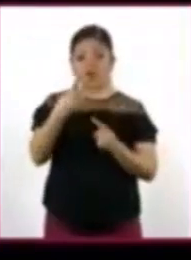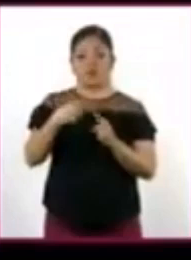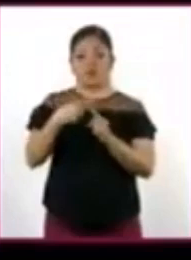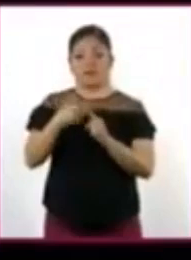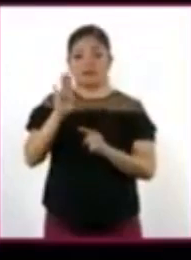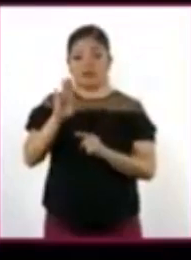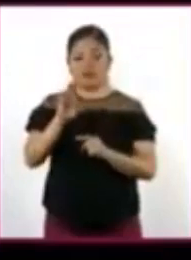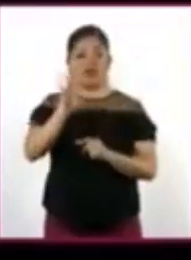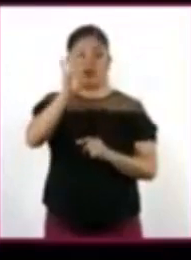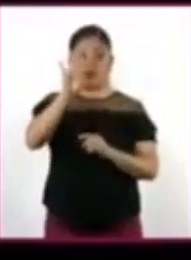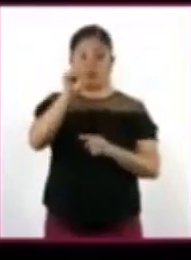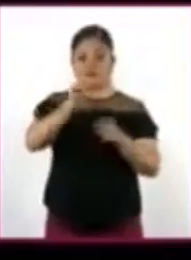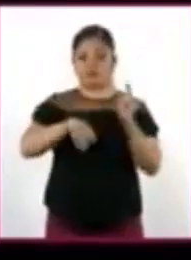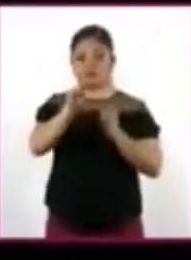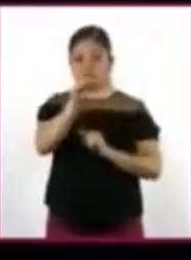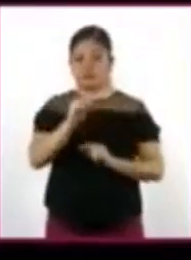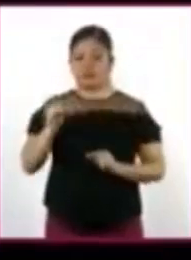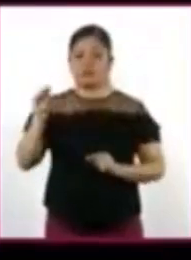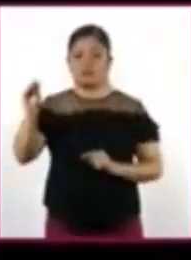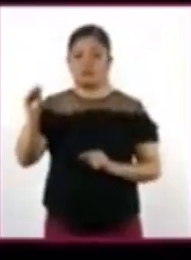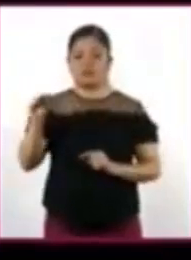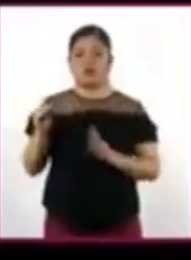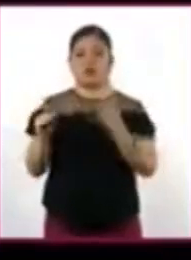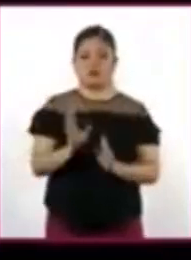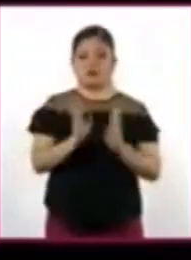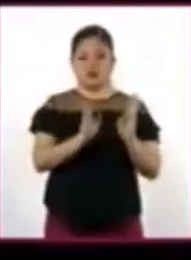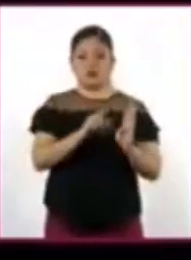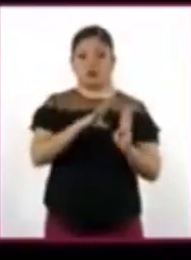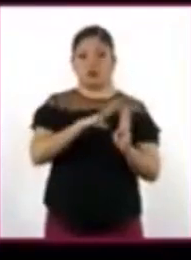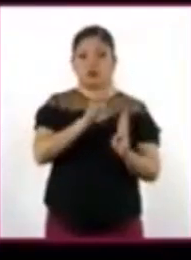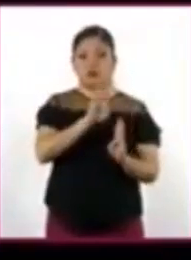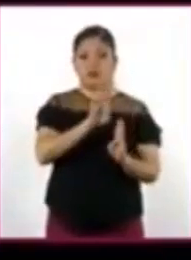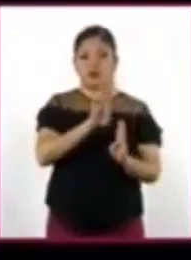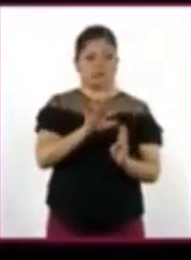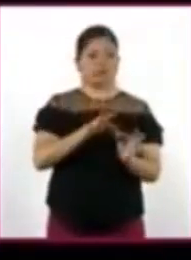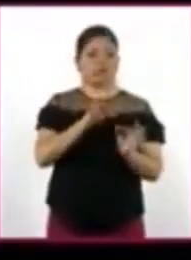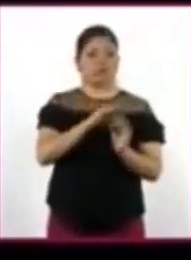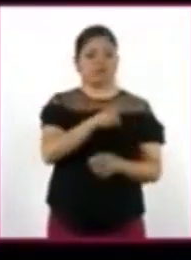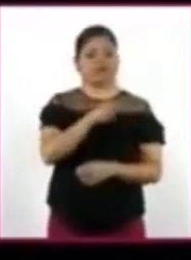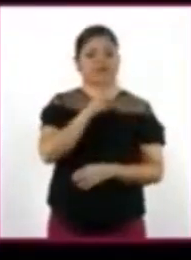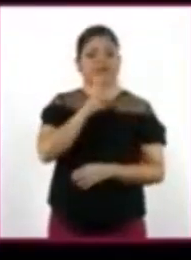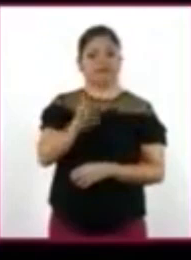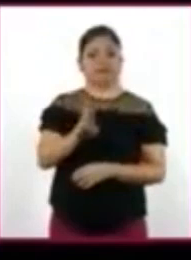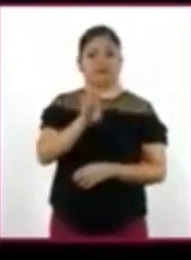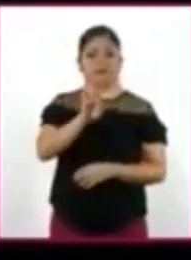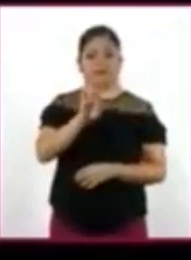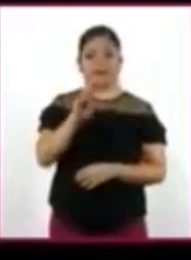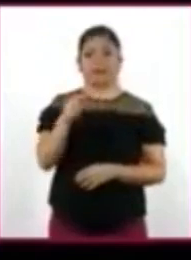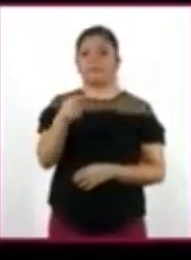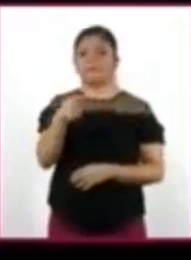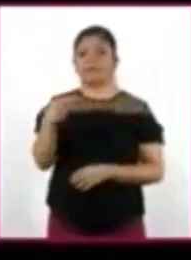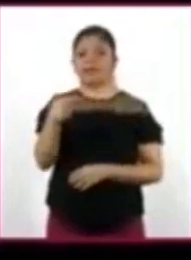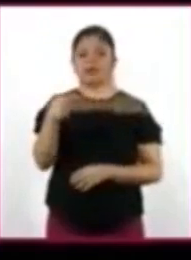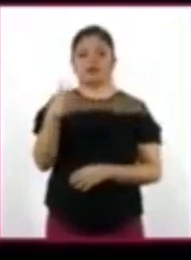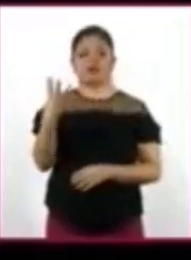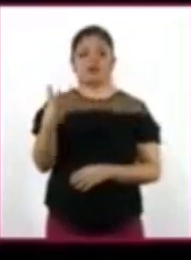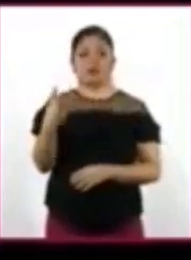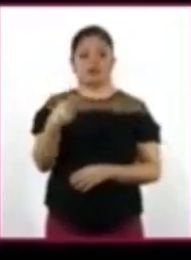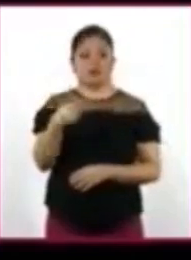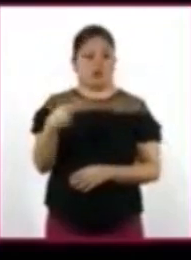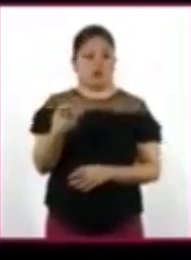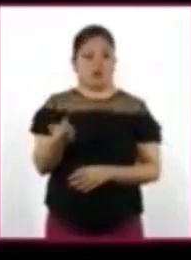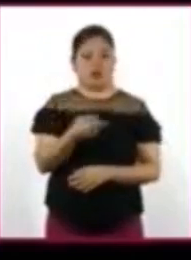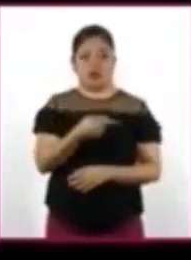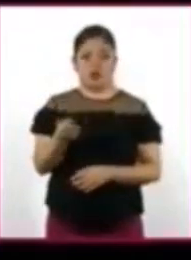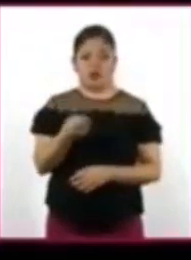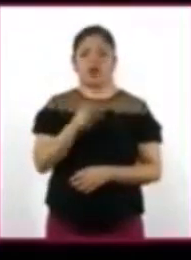b me queda que, de lado solamente me queda la b, y ya la tengo. B vale menos 3. Ya con esto calculé